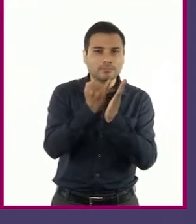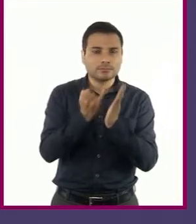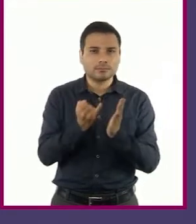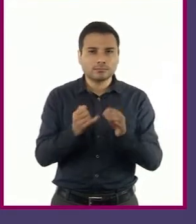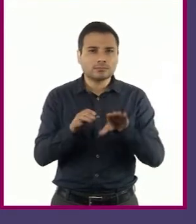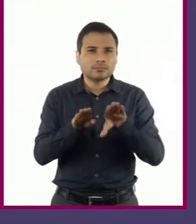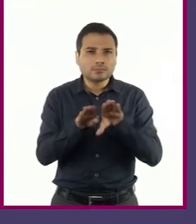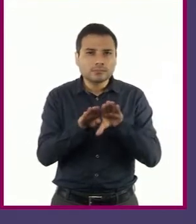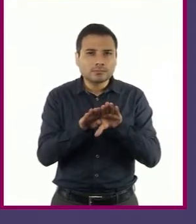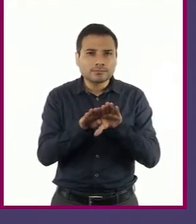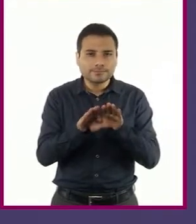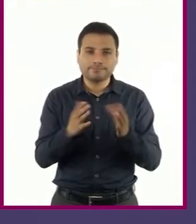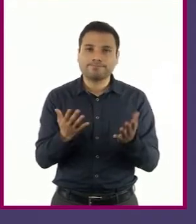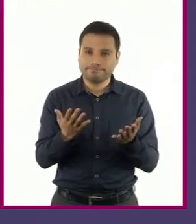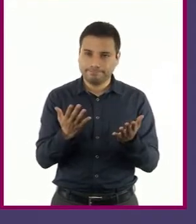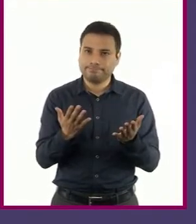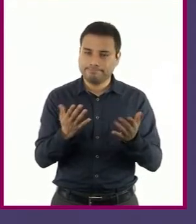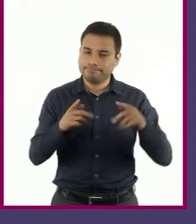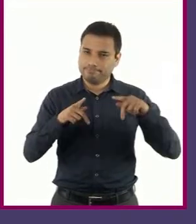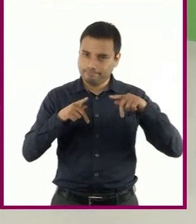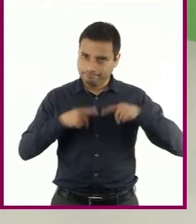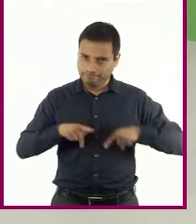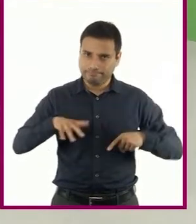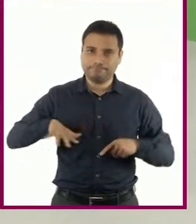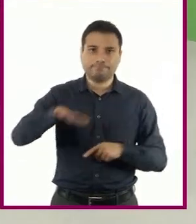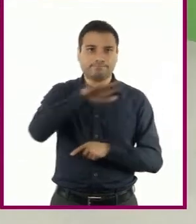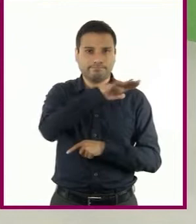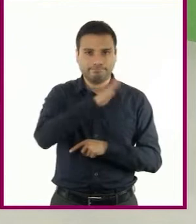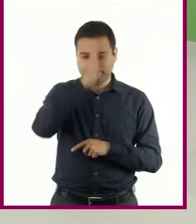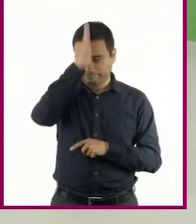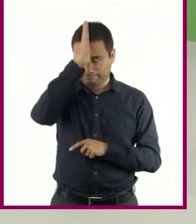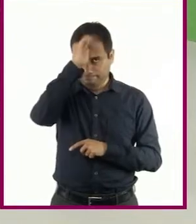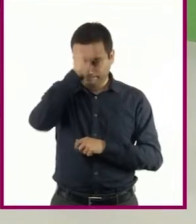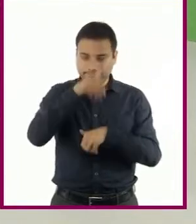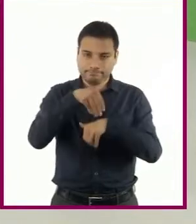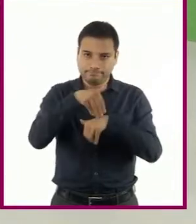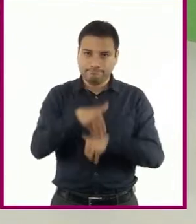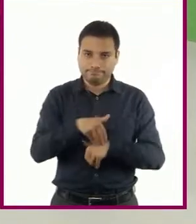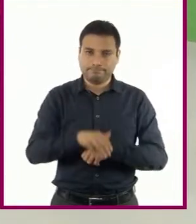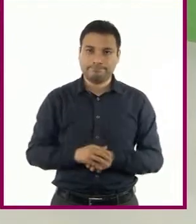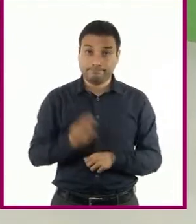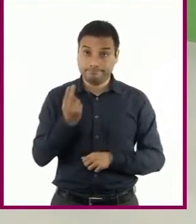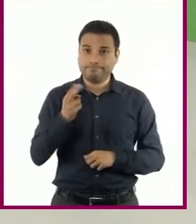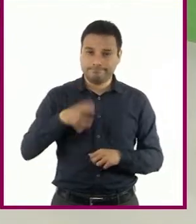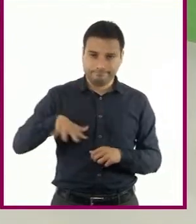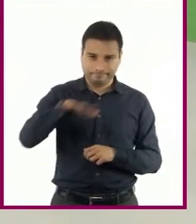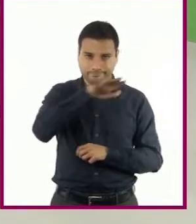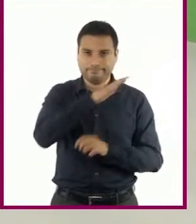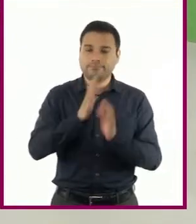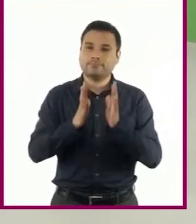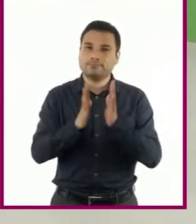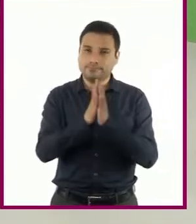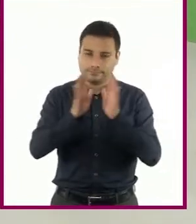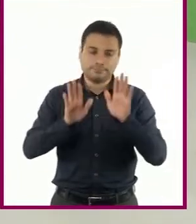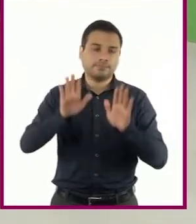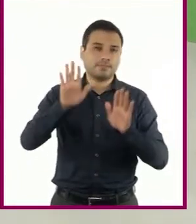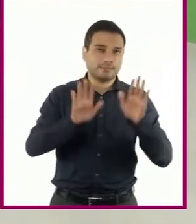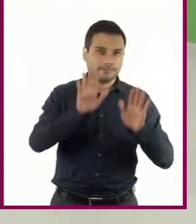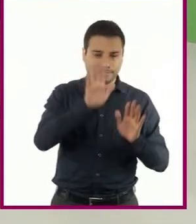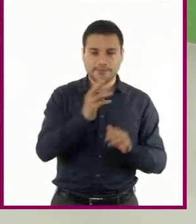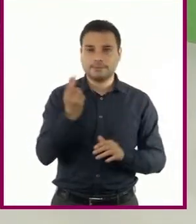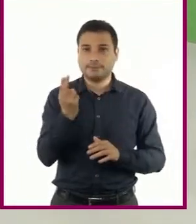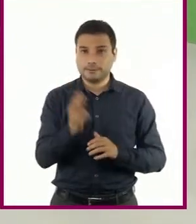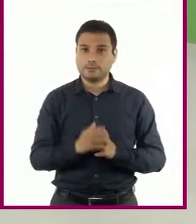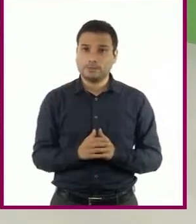misma sean obligatorias para sus integrantes, razón por la cual necesita de la participación de las y los integrantes de la